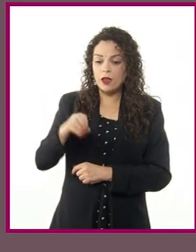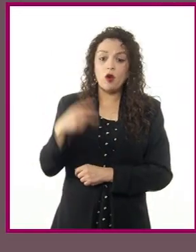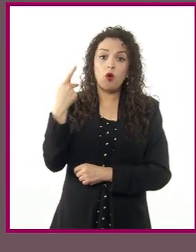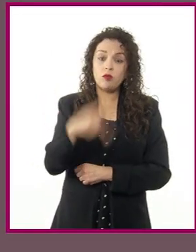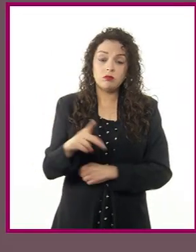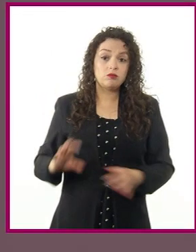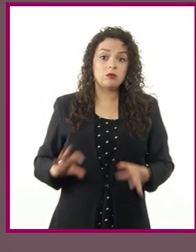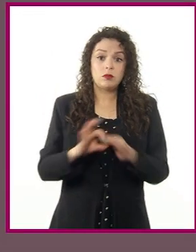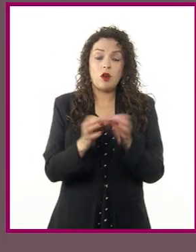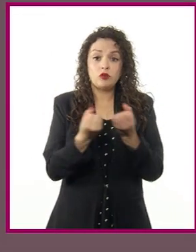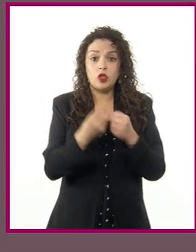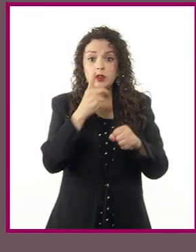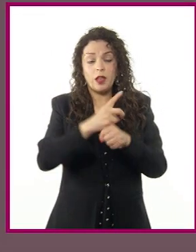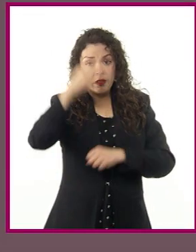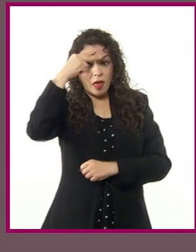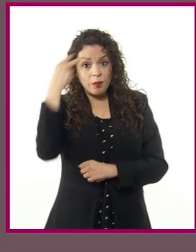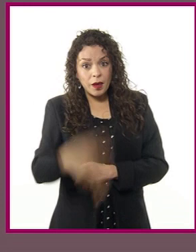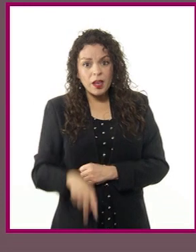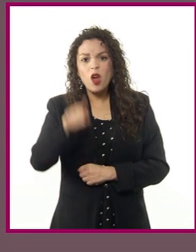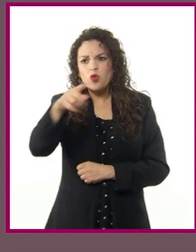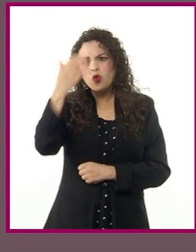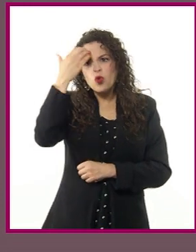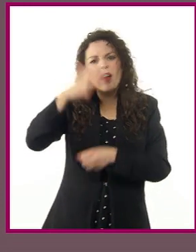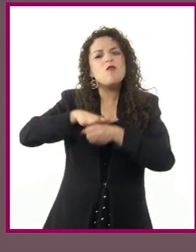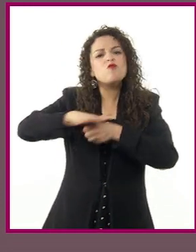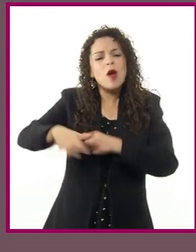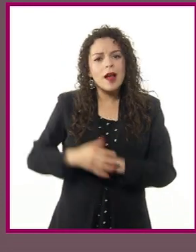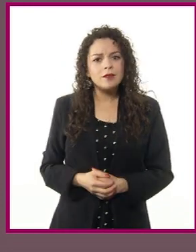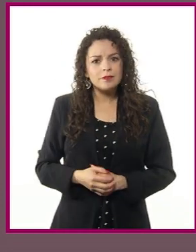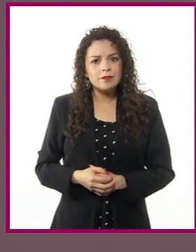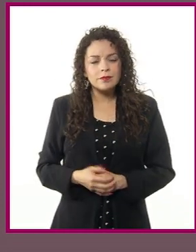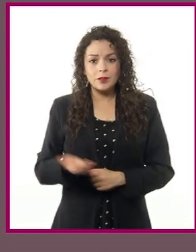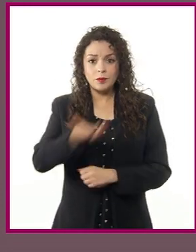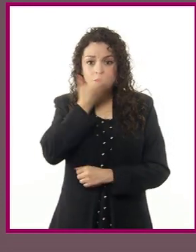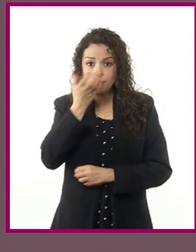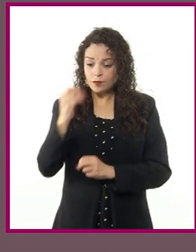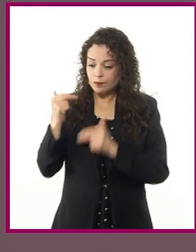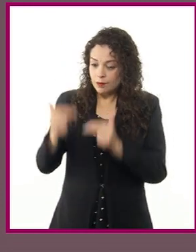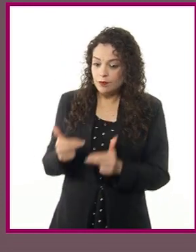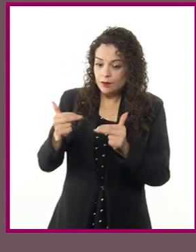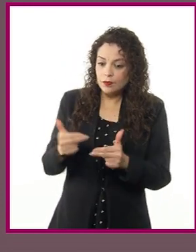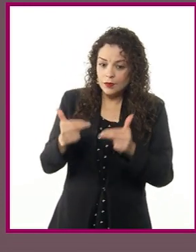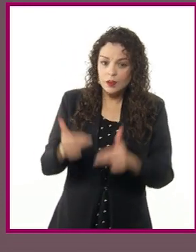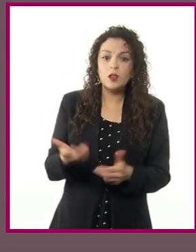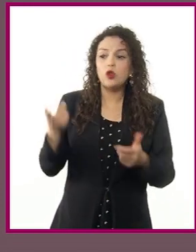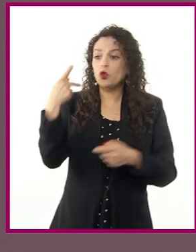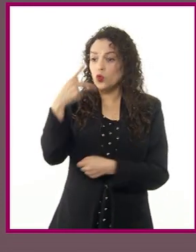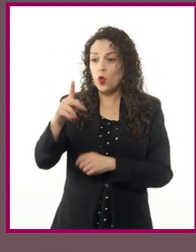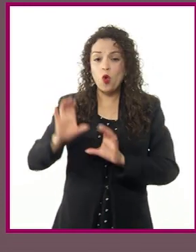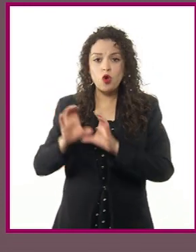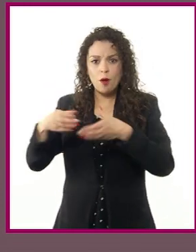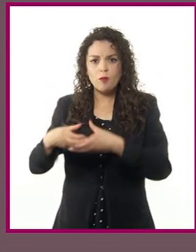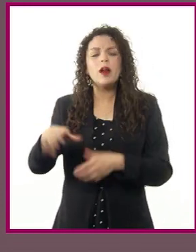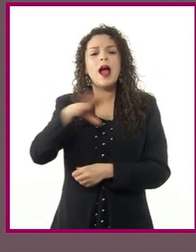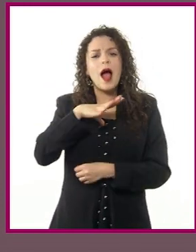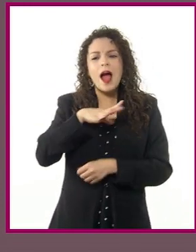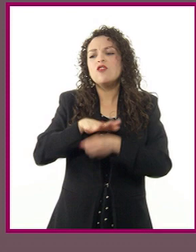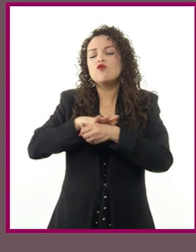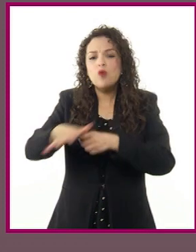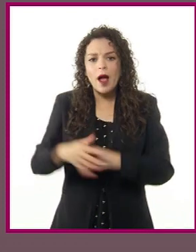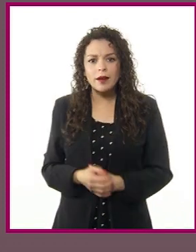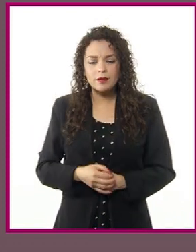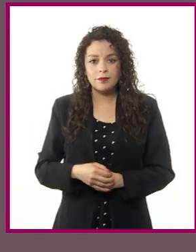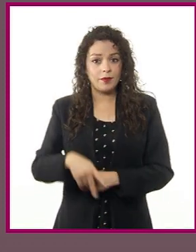mexicana. ¿Cuáles conocen ustedes? ¿Qué costumbres o tradiciones se realizan en su comunidad? ¿Hablan o